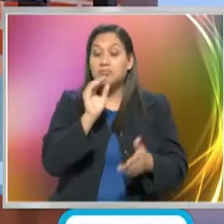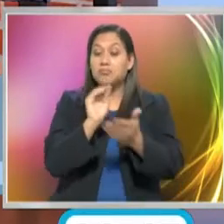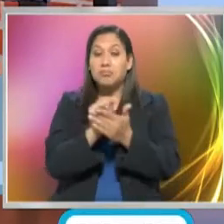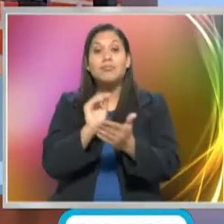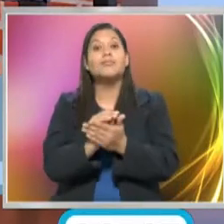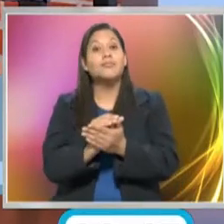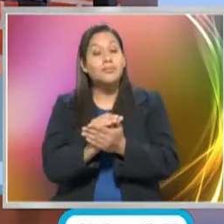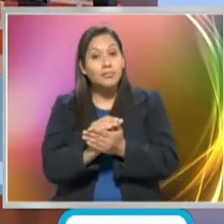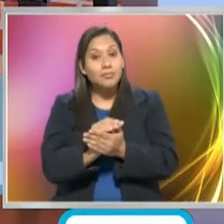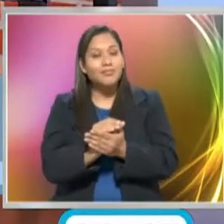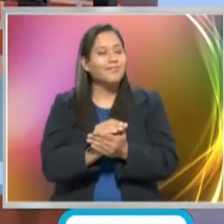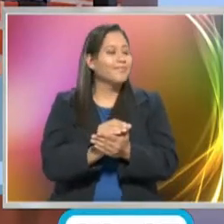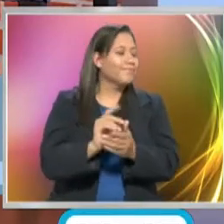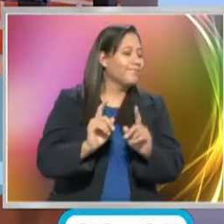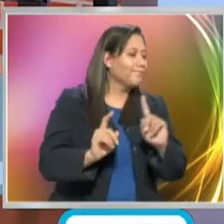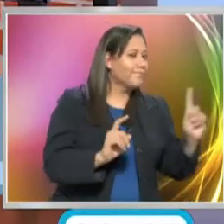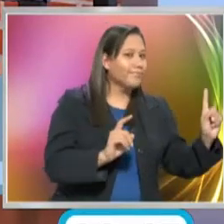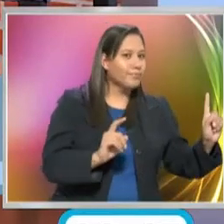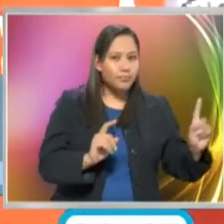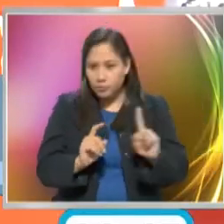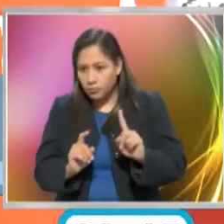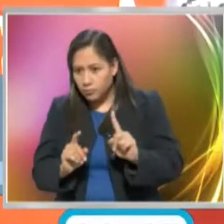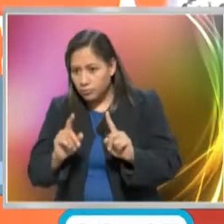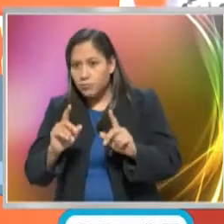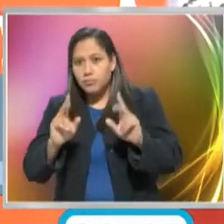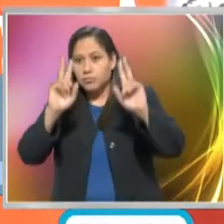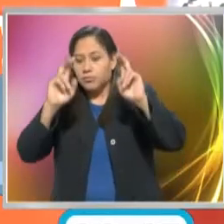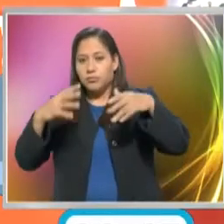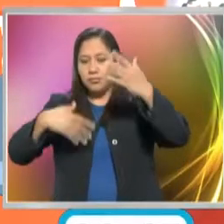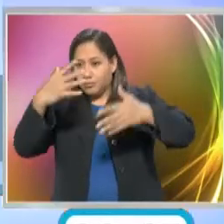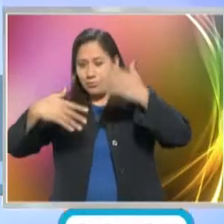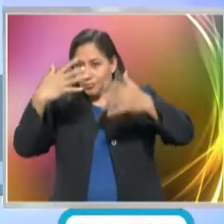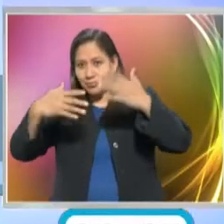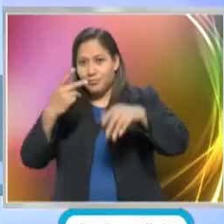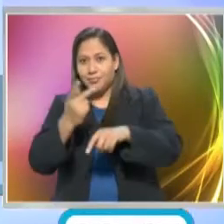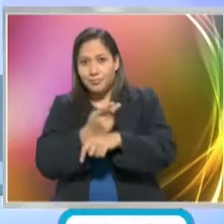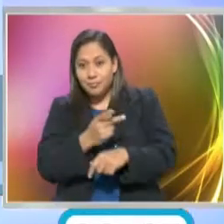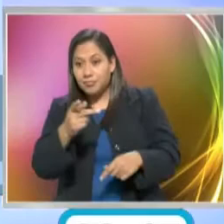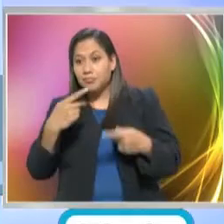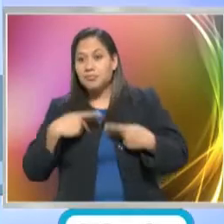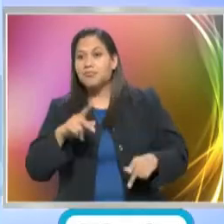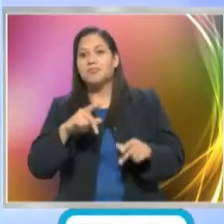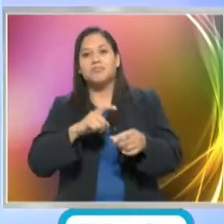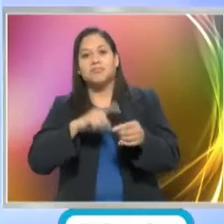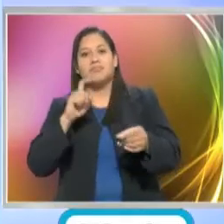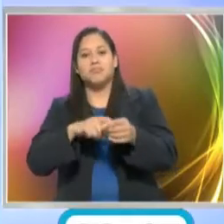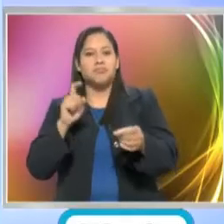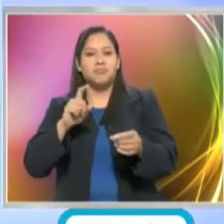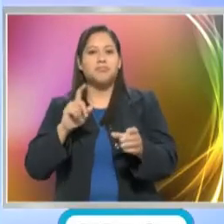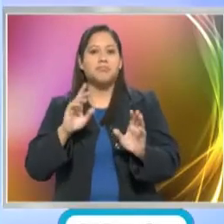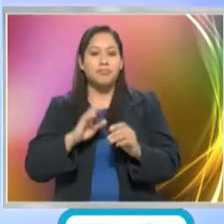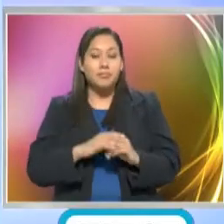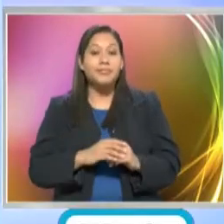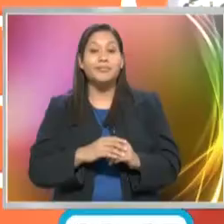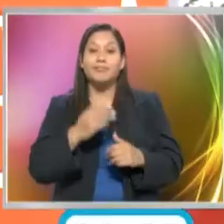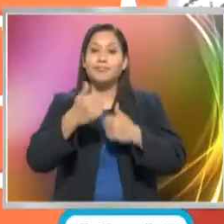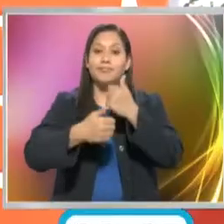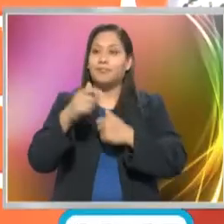está dedicado a escuchar el ruido social, qué es lo que dicen en las redes y